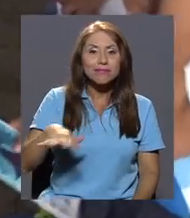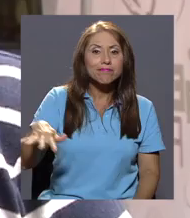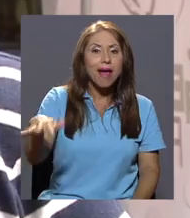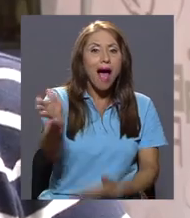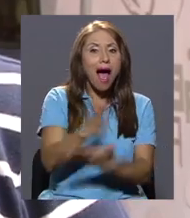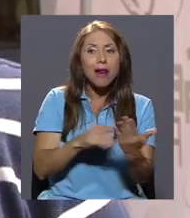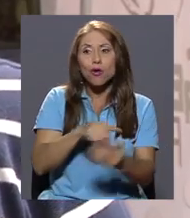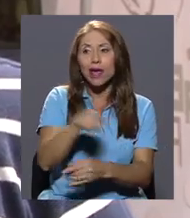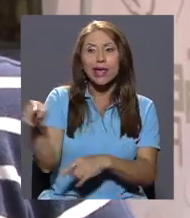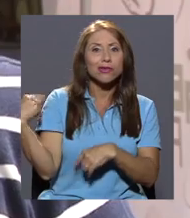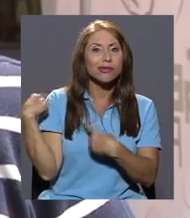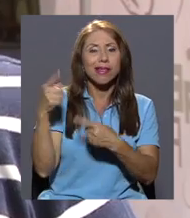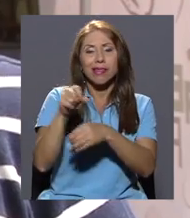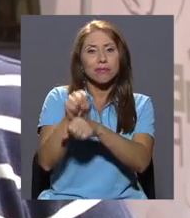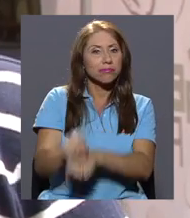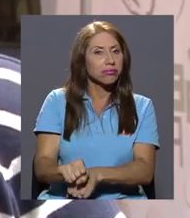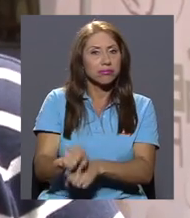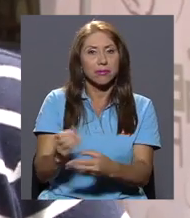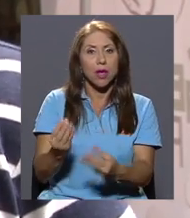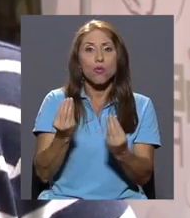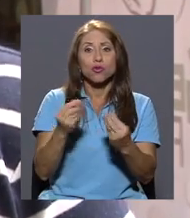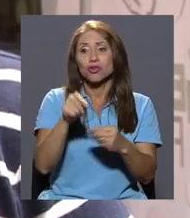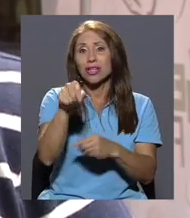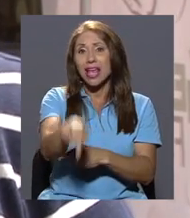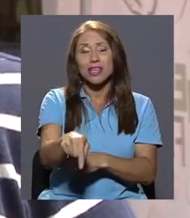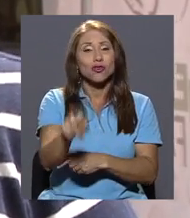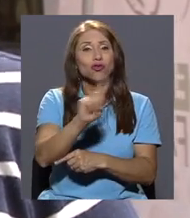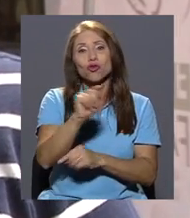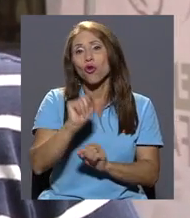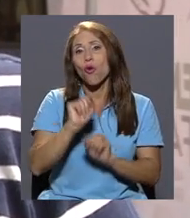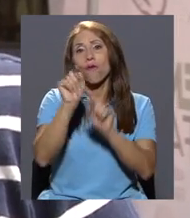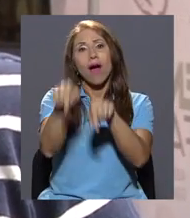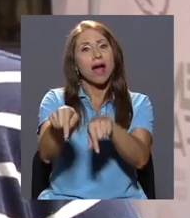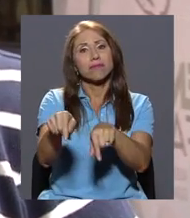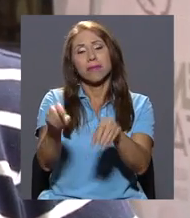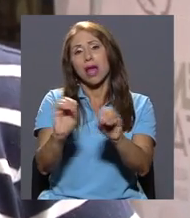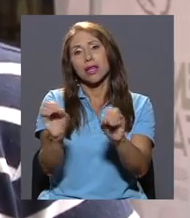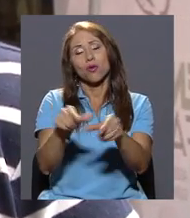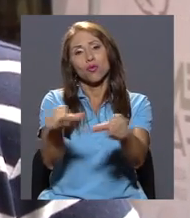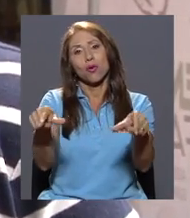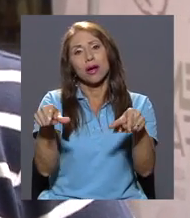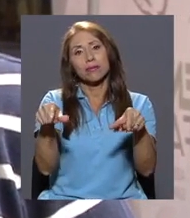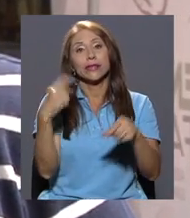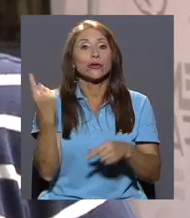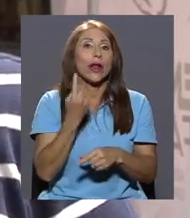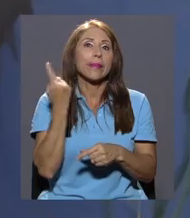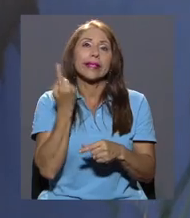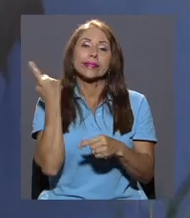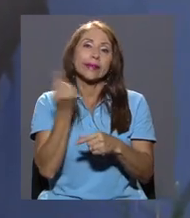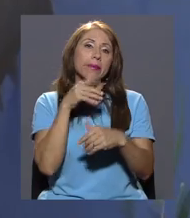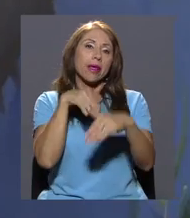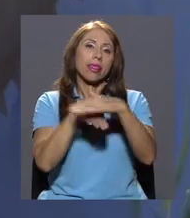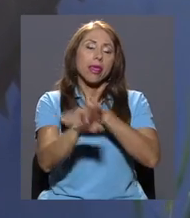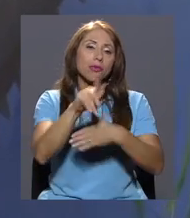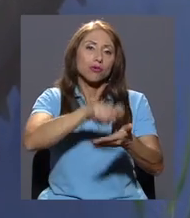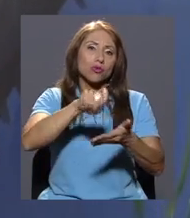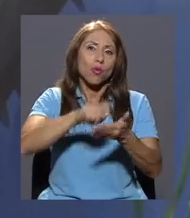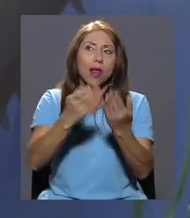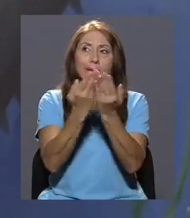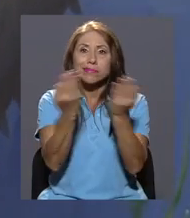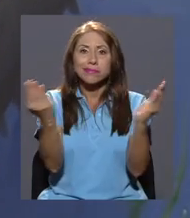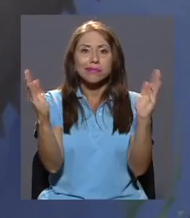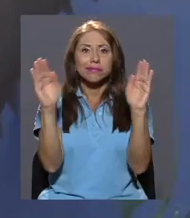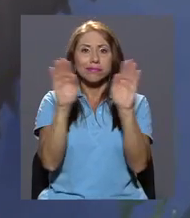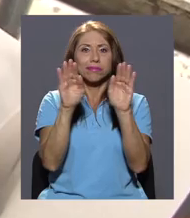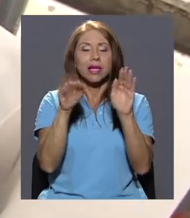cual ellos no están acostumbrados. Muchos de ellos no van a ningún lado excepto estar en un medio cerrado, en una escuela. Este